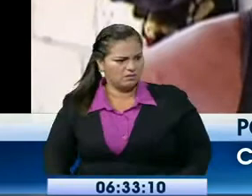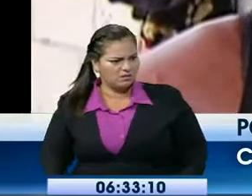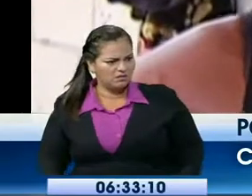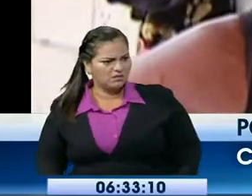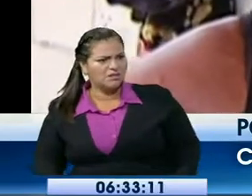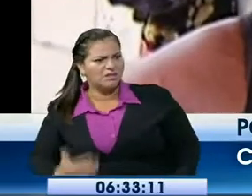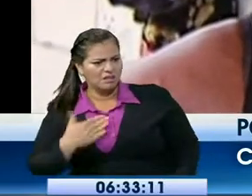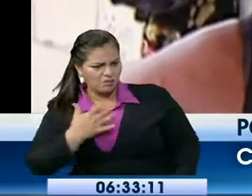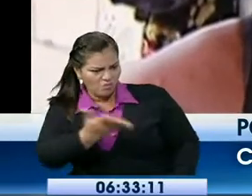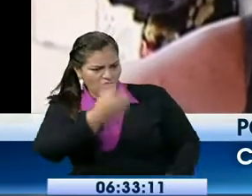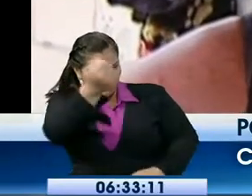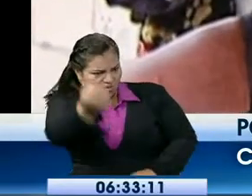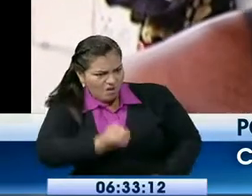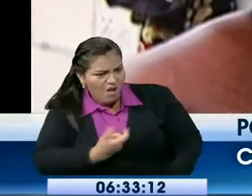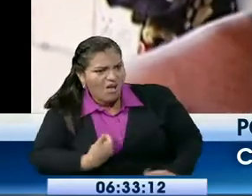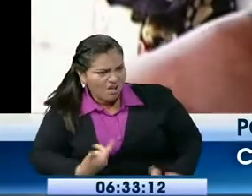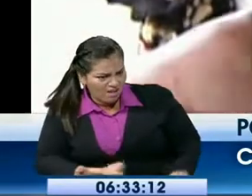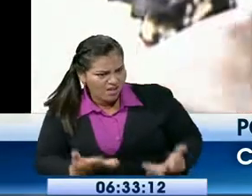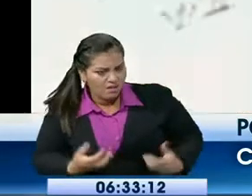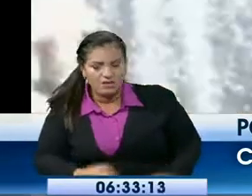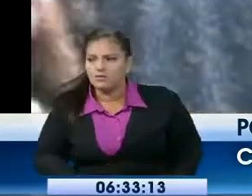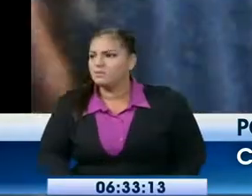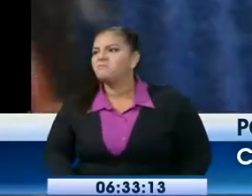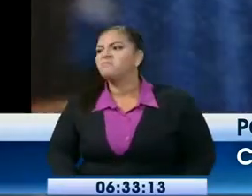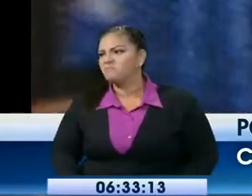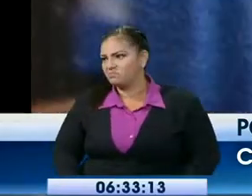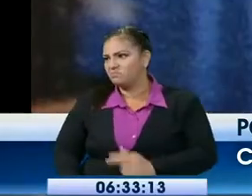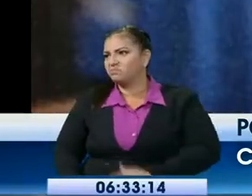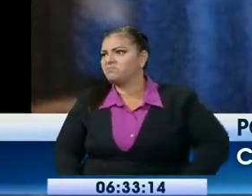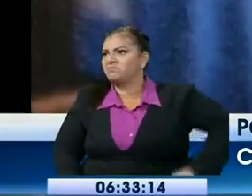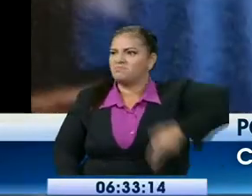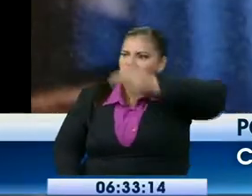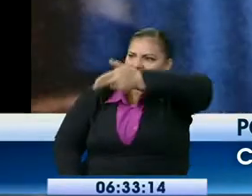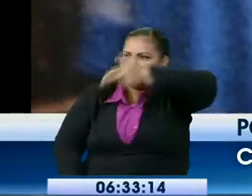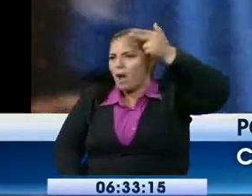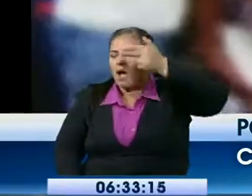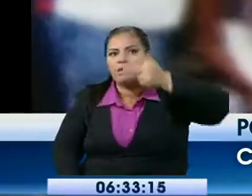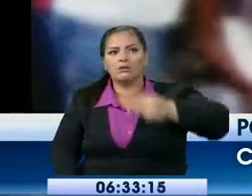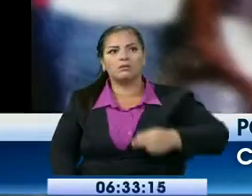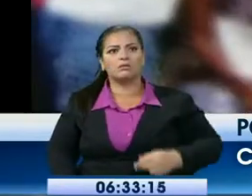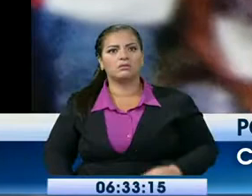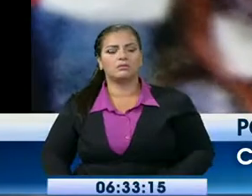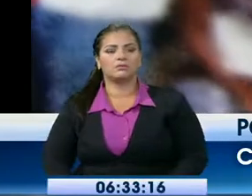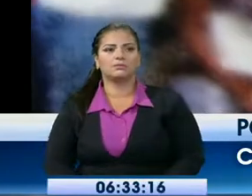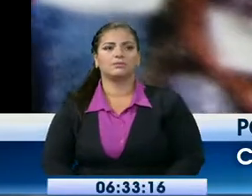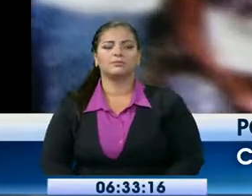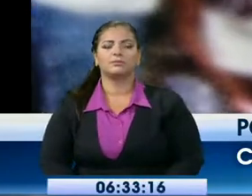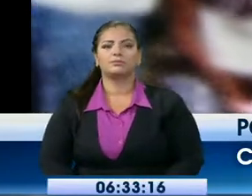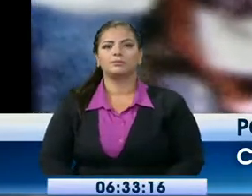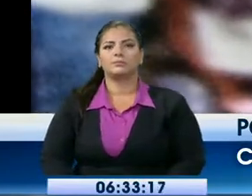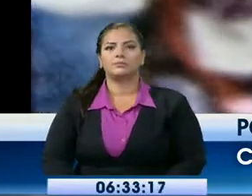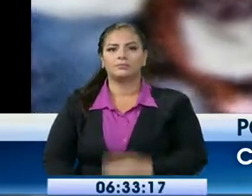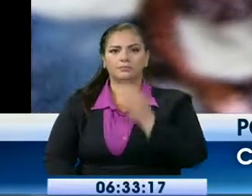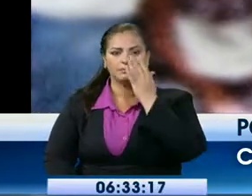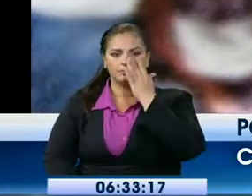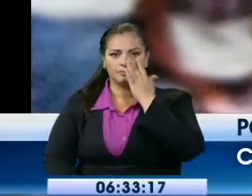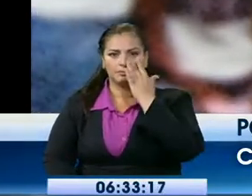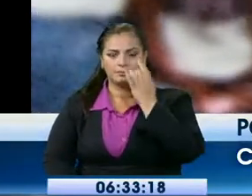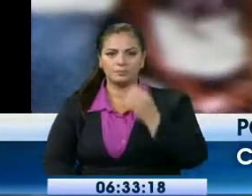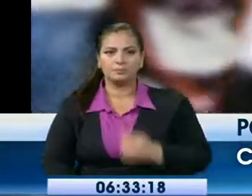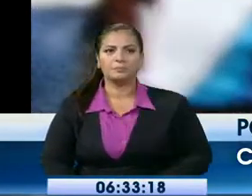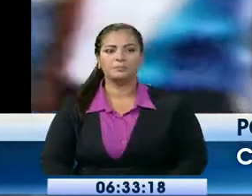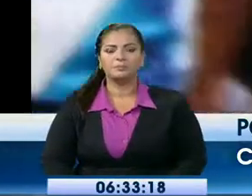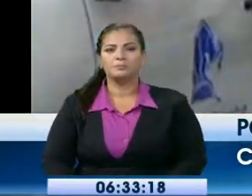que me vas a matar, sacó el arma y le disparó. Vino el hijo de ella, ahí lo agredí a mi hijo. O sea, le dijo, ¿qué te